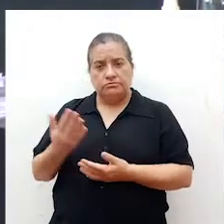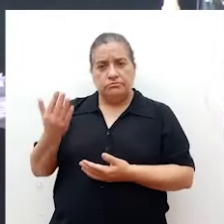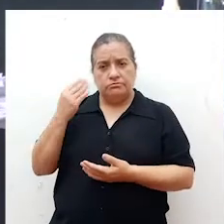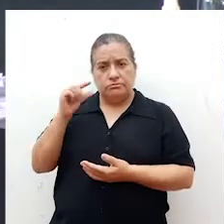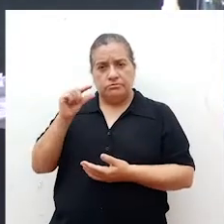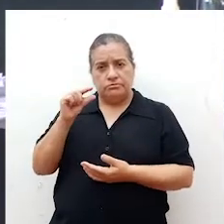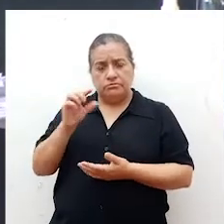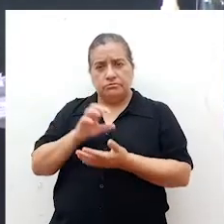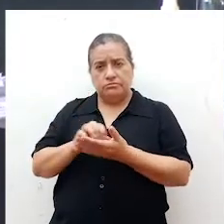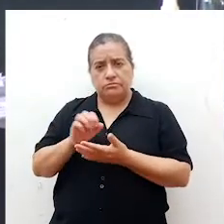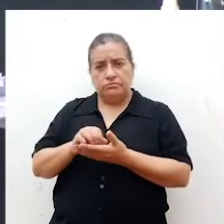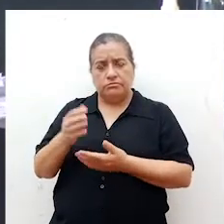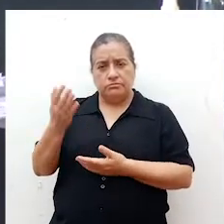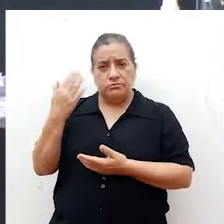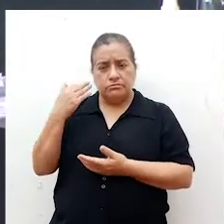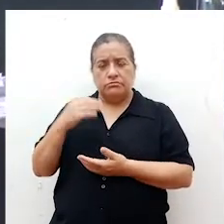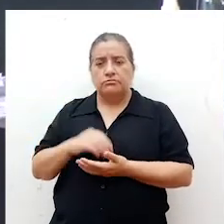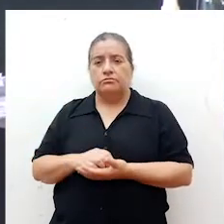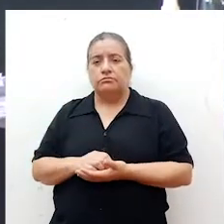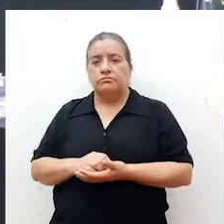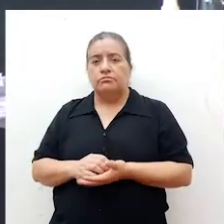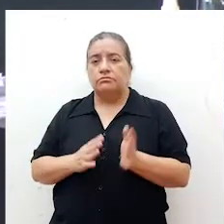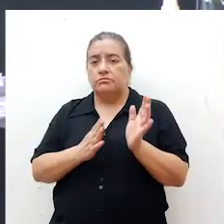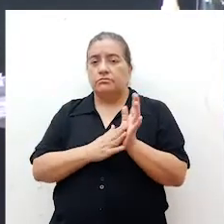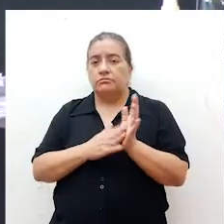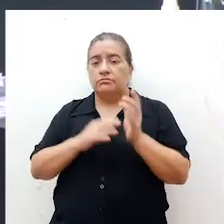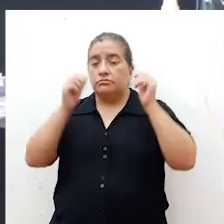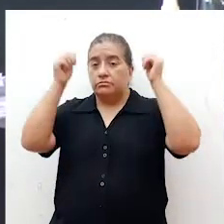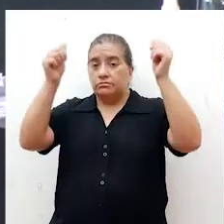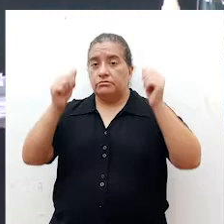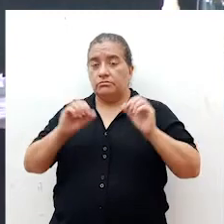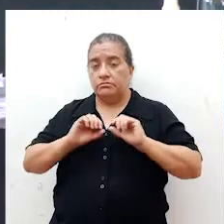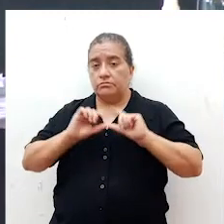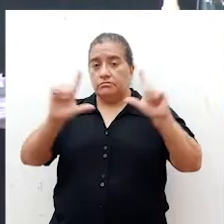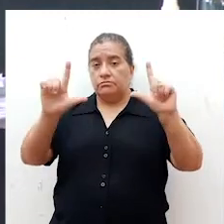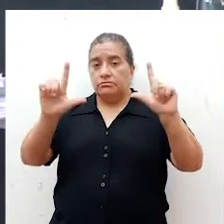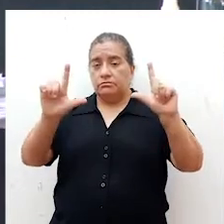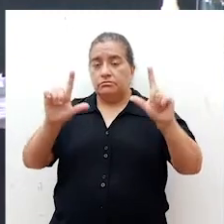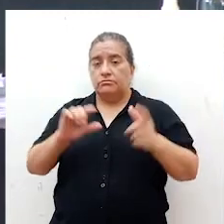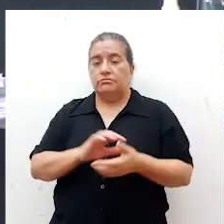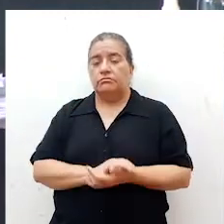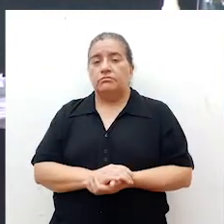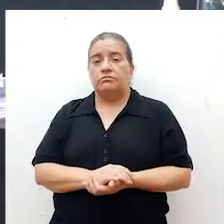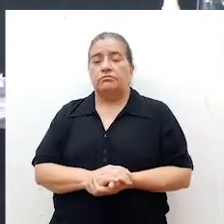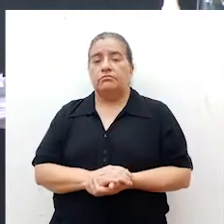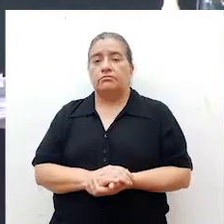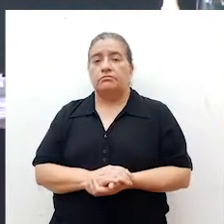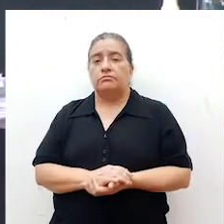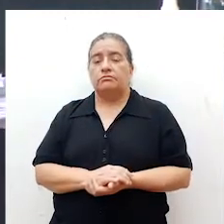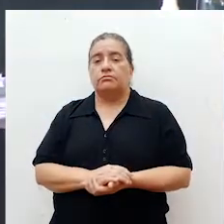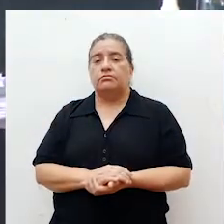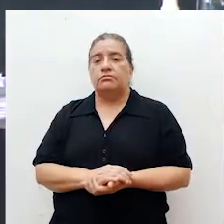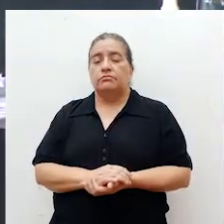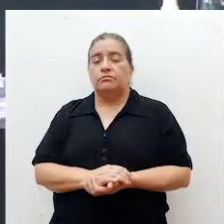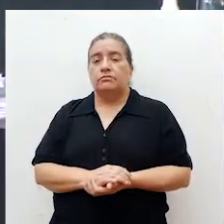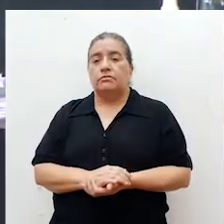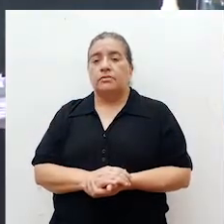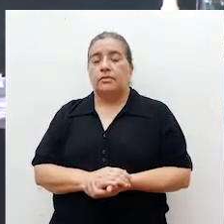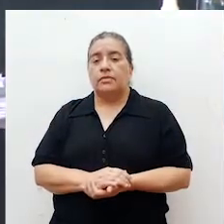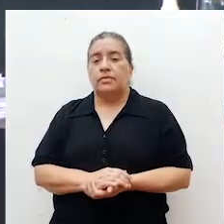quiero informarles que hace 4 meses la Defensoría del Pueblo sacó un comunicado